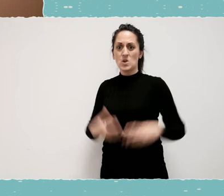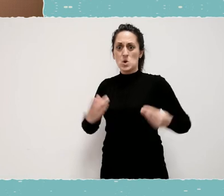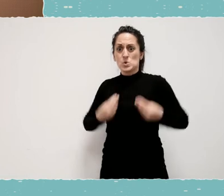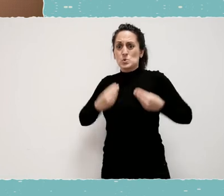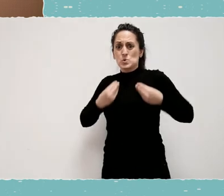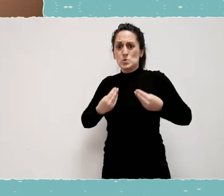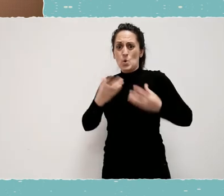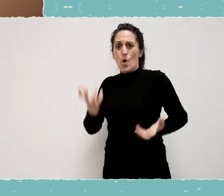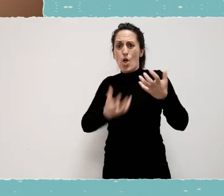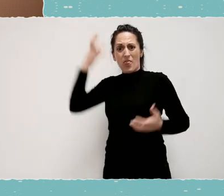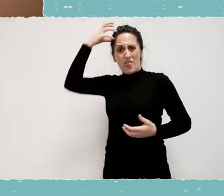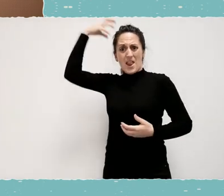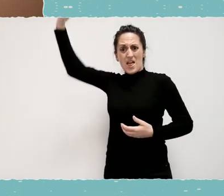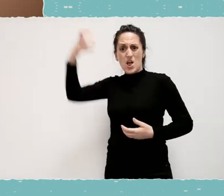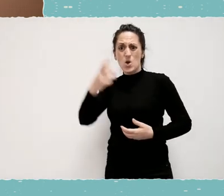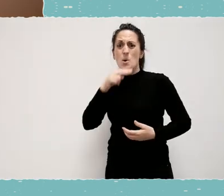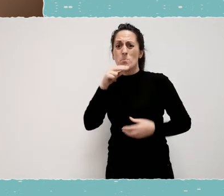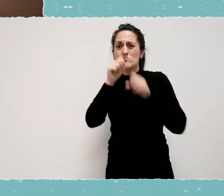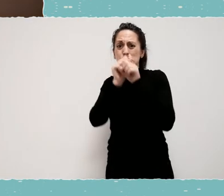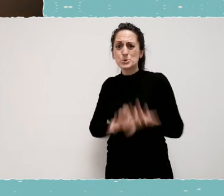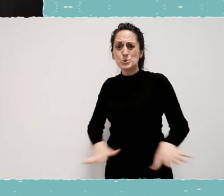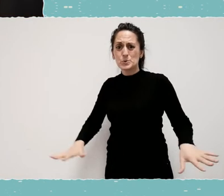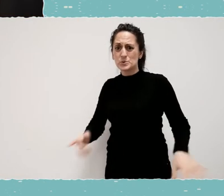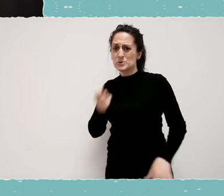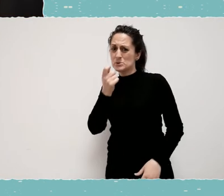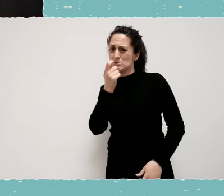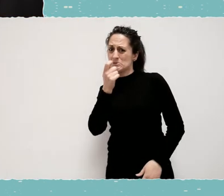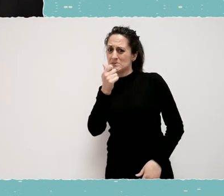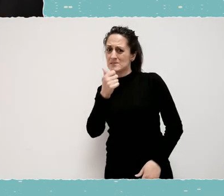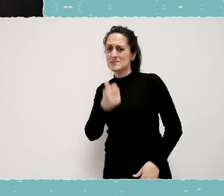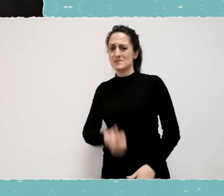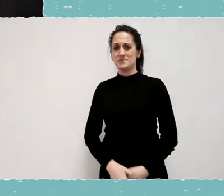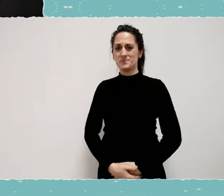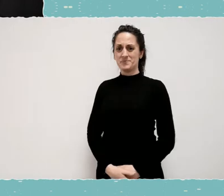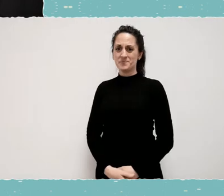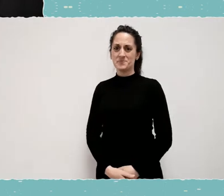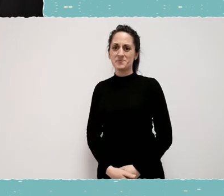Que espantou o pobre home que case mesa comedo.